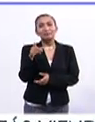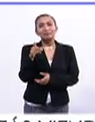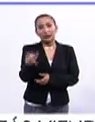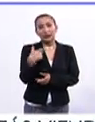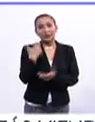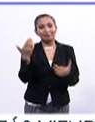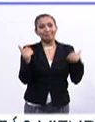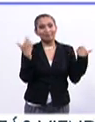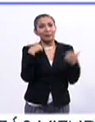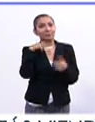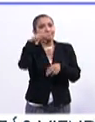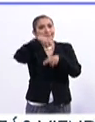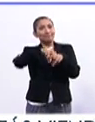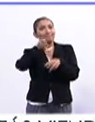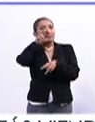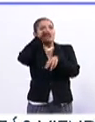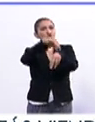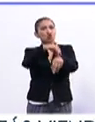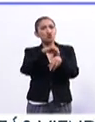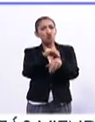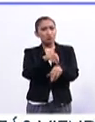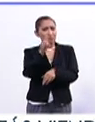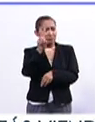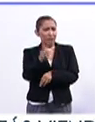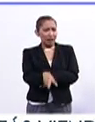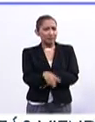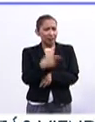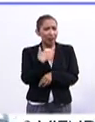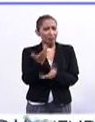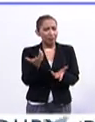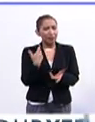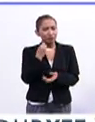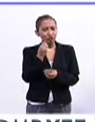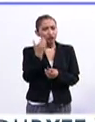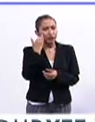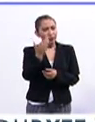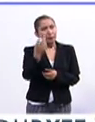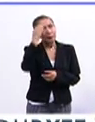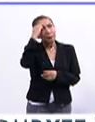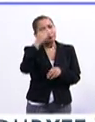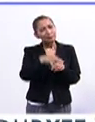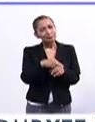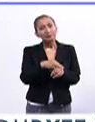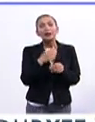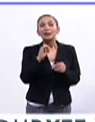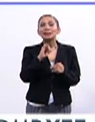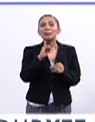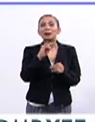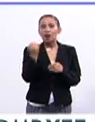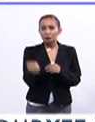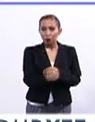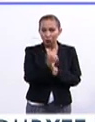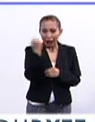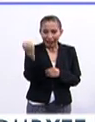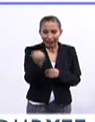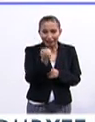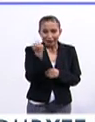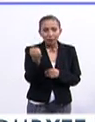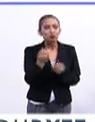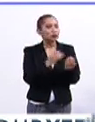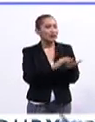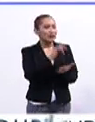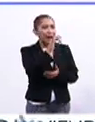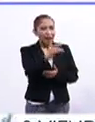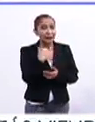gozo de ver esto en vivo créame que le va a acompañar mucho tiempo así es que sebastián que hay mucho éxito muchísimas gracias